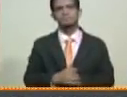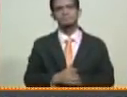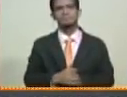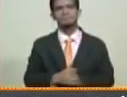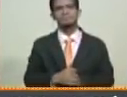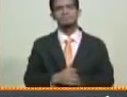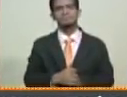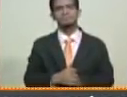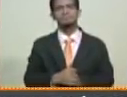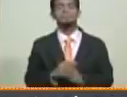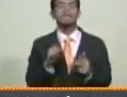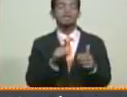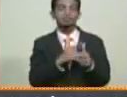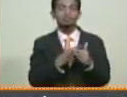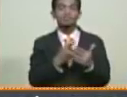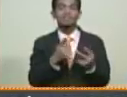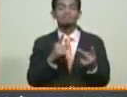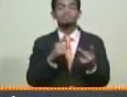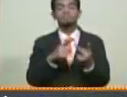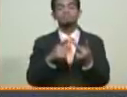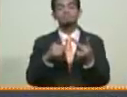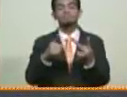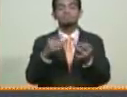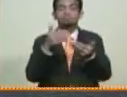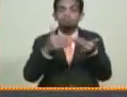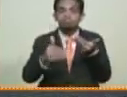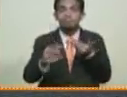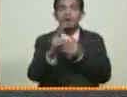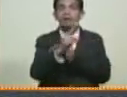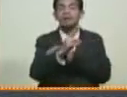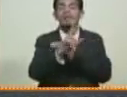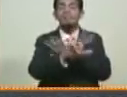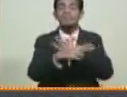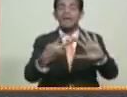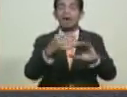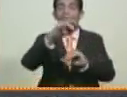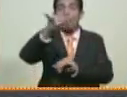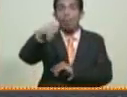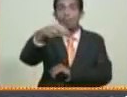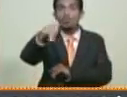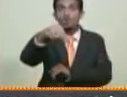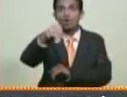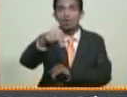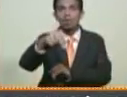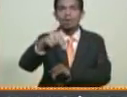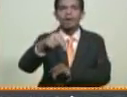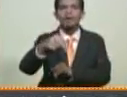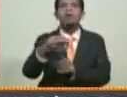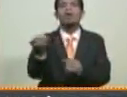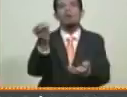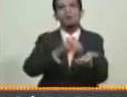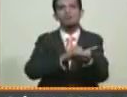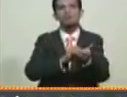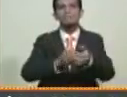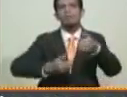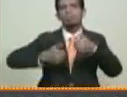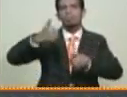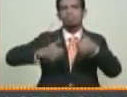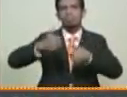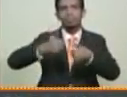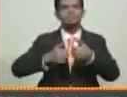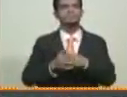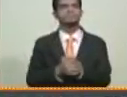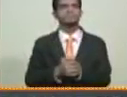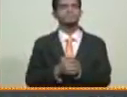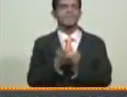una segunda vuelta alguien con alguna vinculación en el pasado con la izquierda. Ahí había un candidato, no